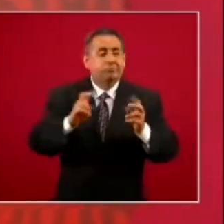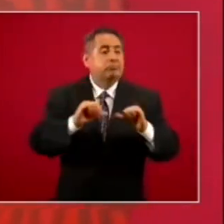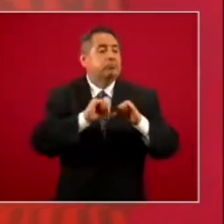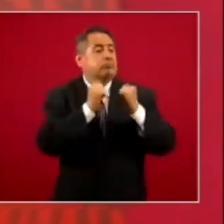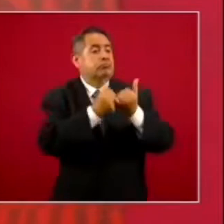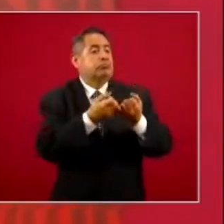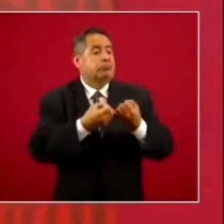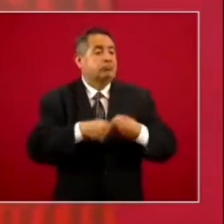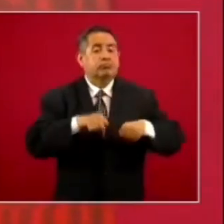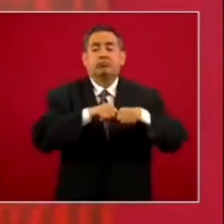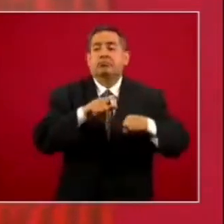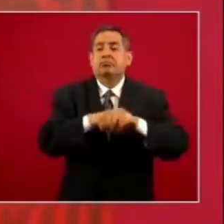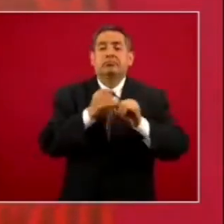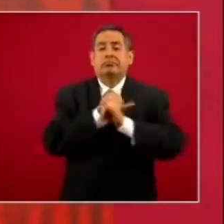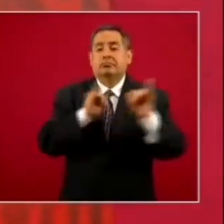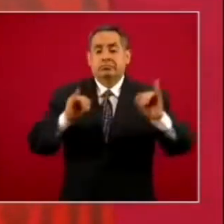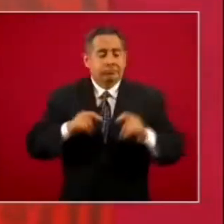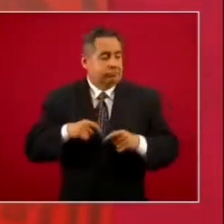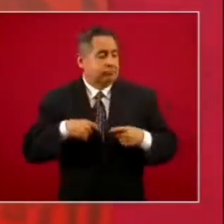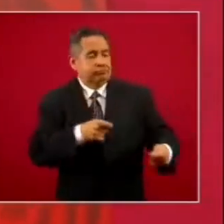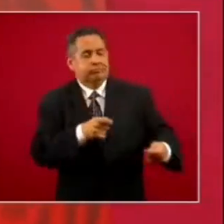sociales independientes.